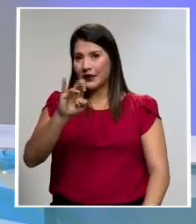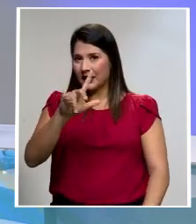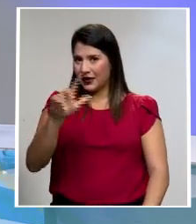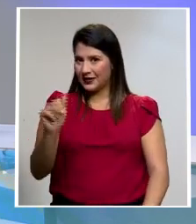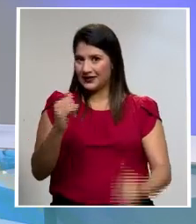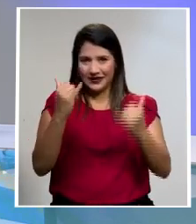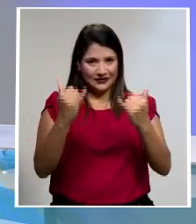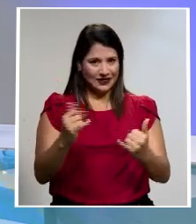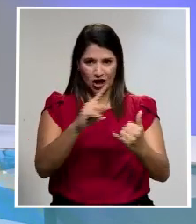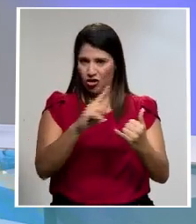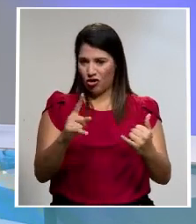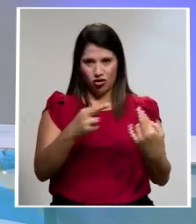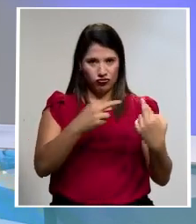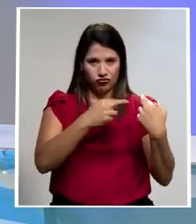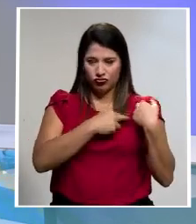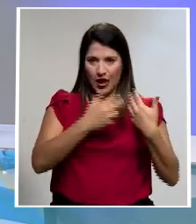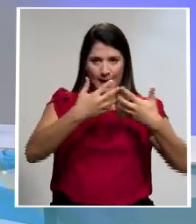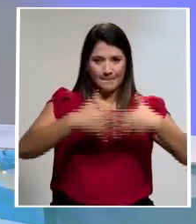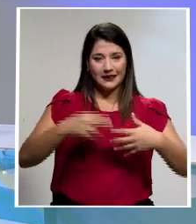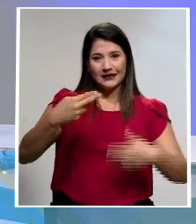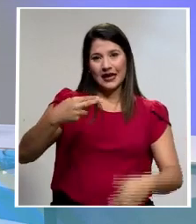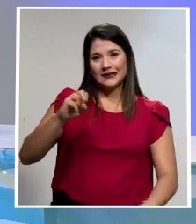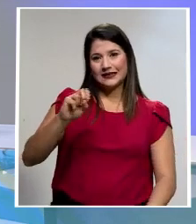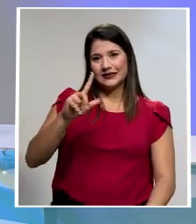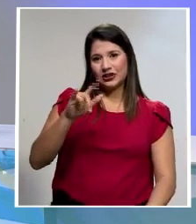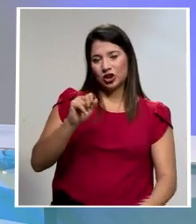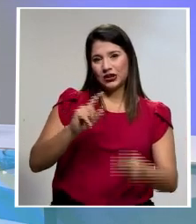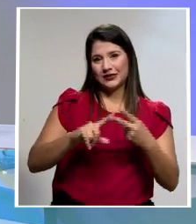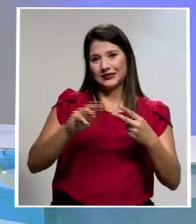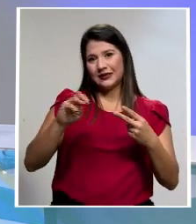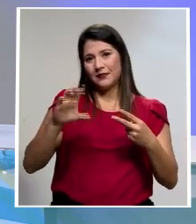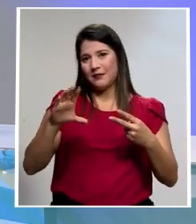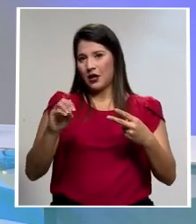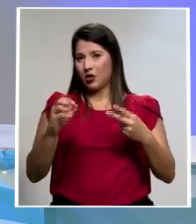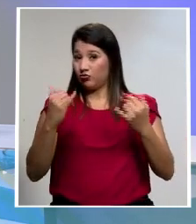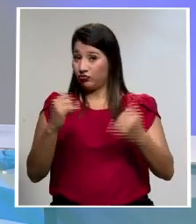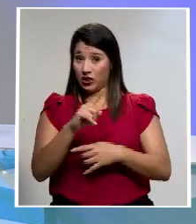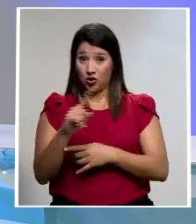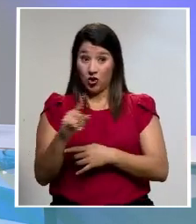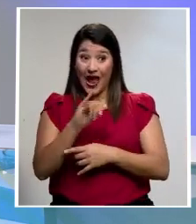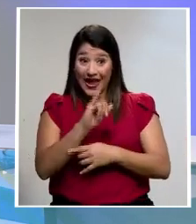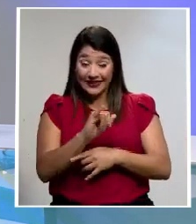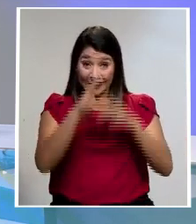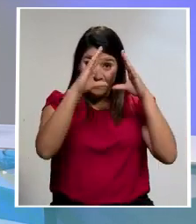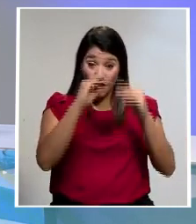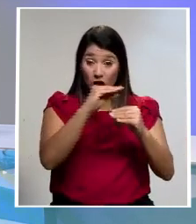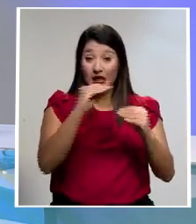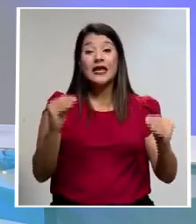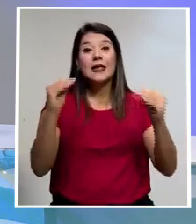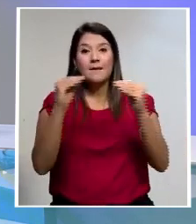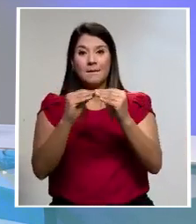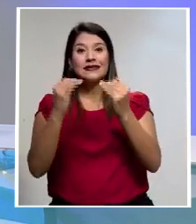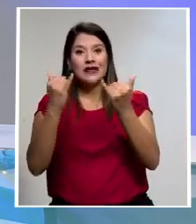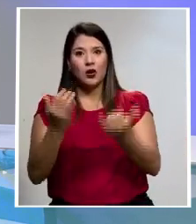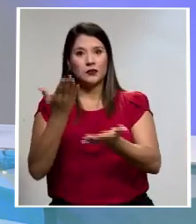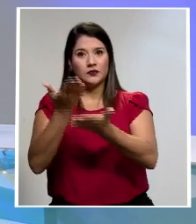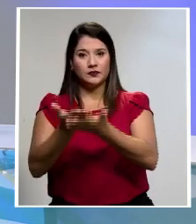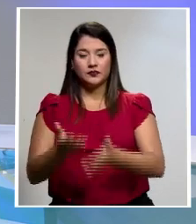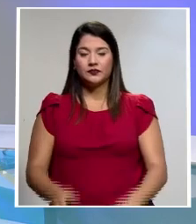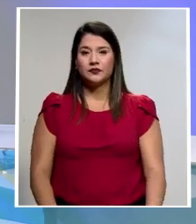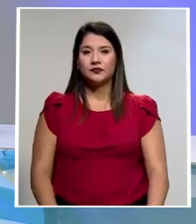las constructoras H. Solís y Meco. Estas y otras informaciones se las traemos en la siguiente